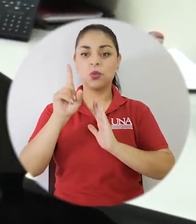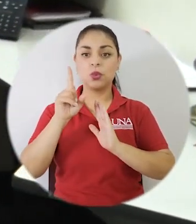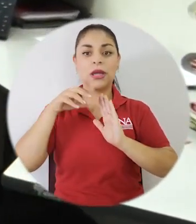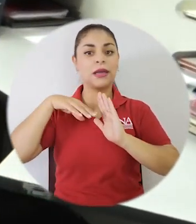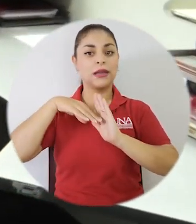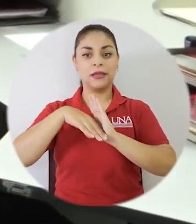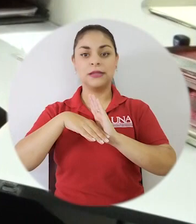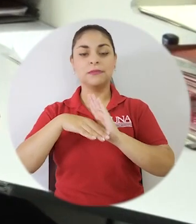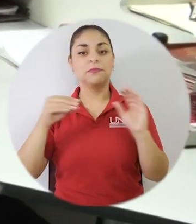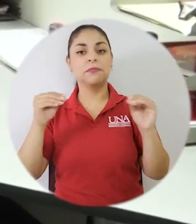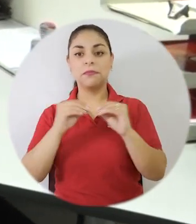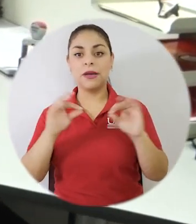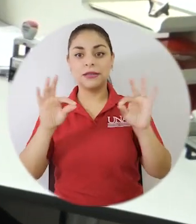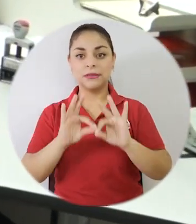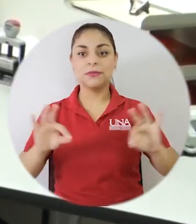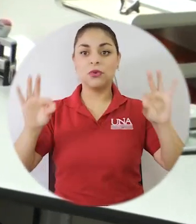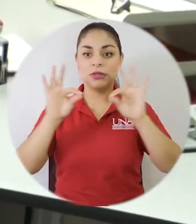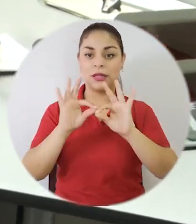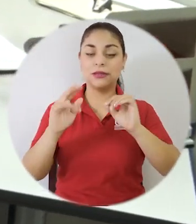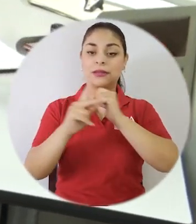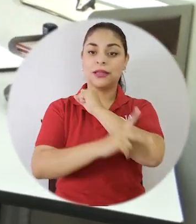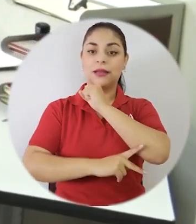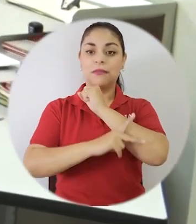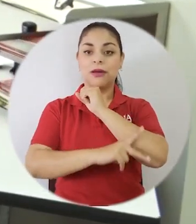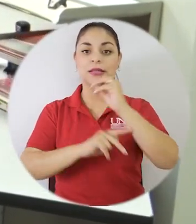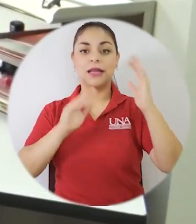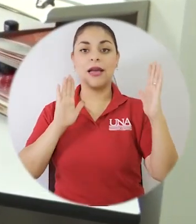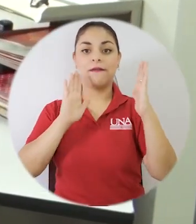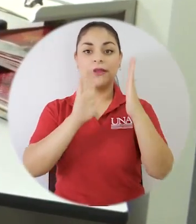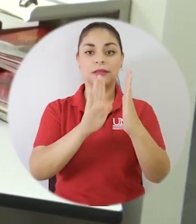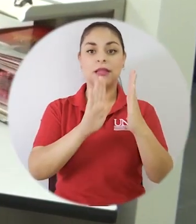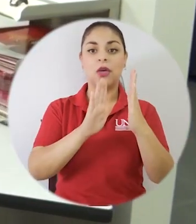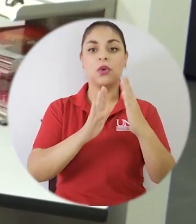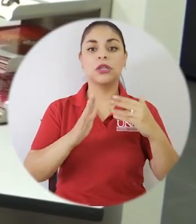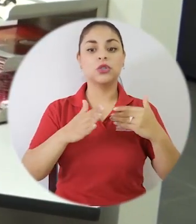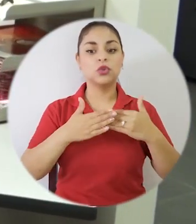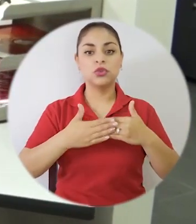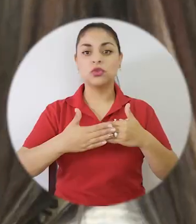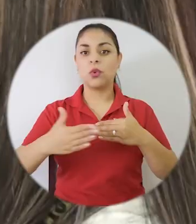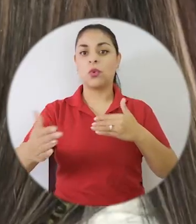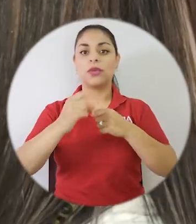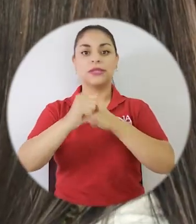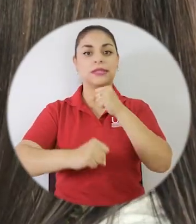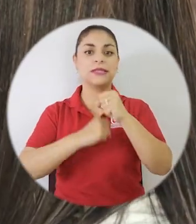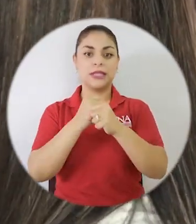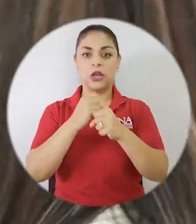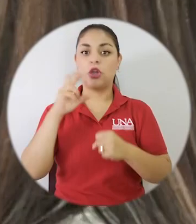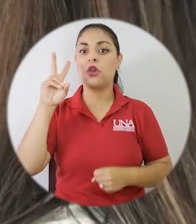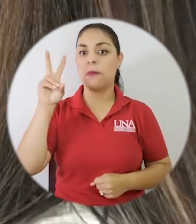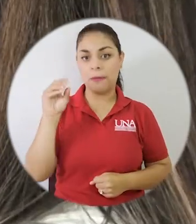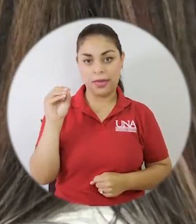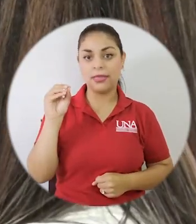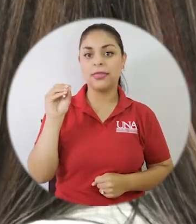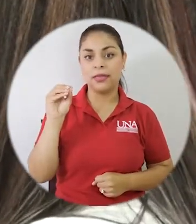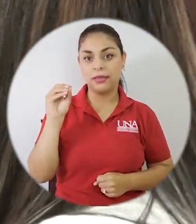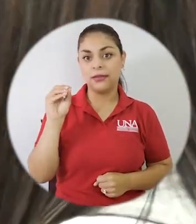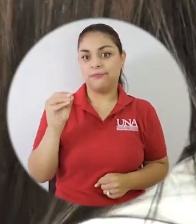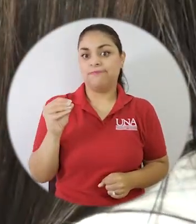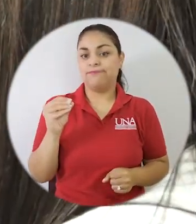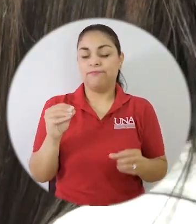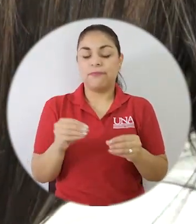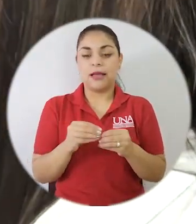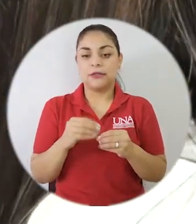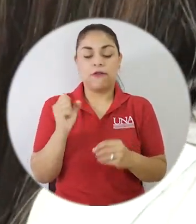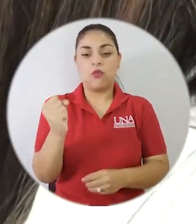más importantes que el país ha enfrentado en todo el siglo XX, de seguro una de las más importantes